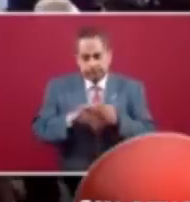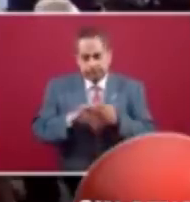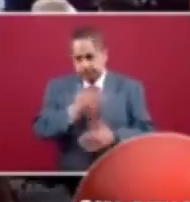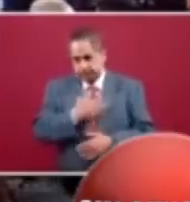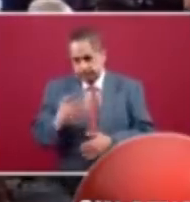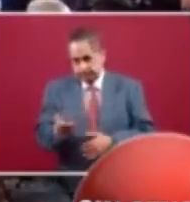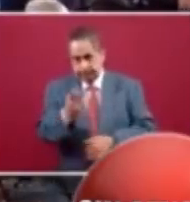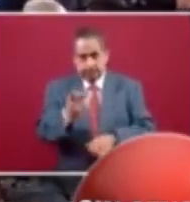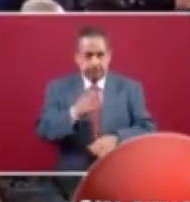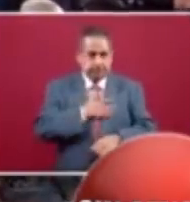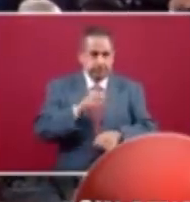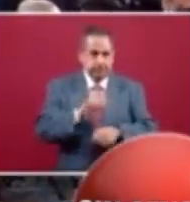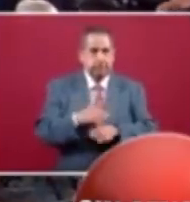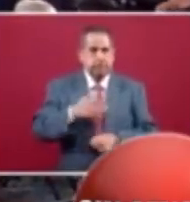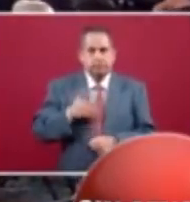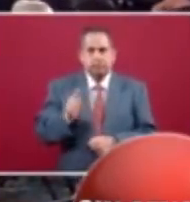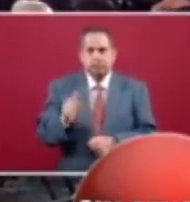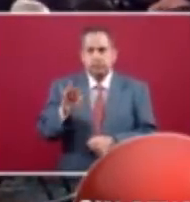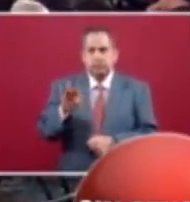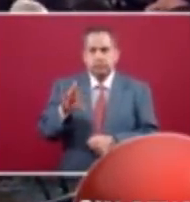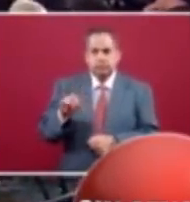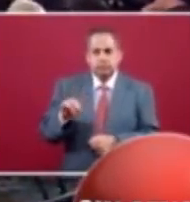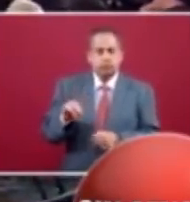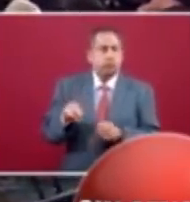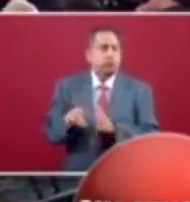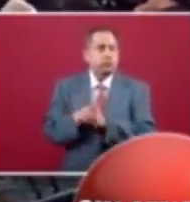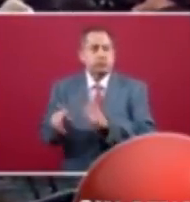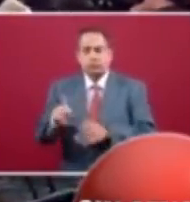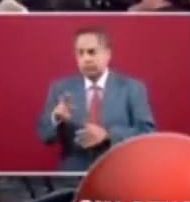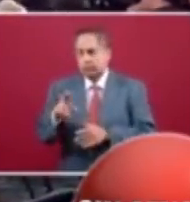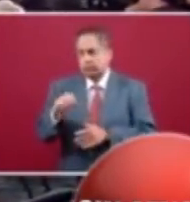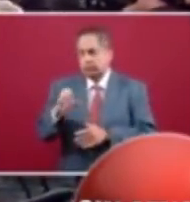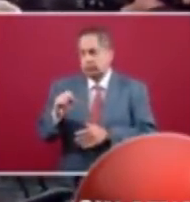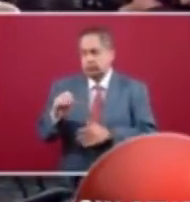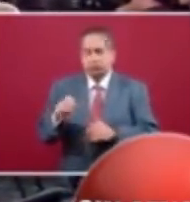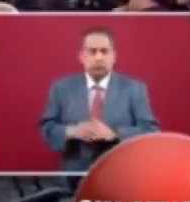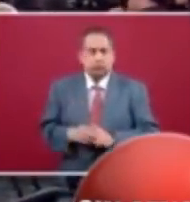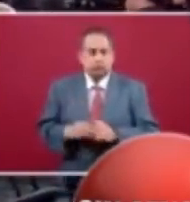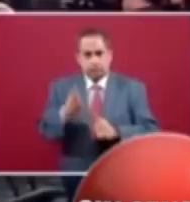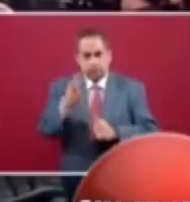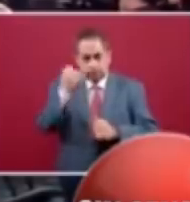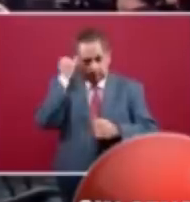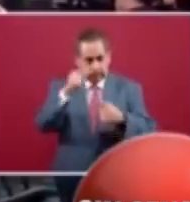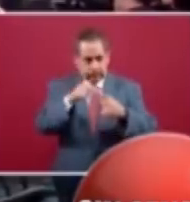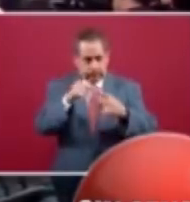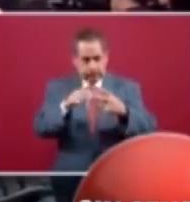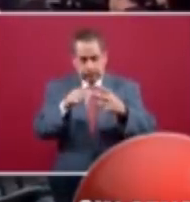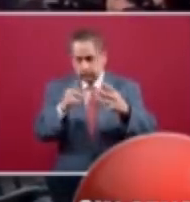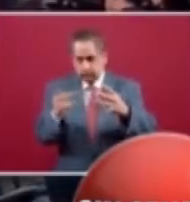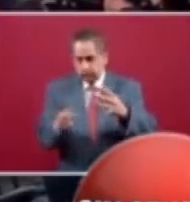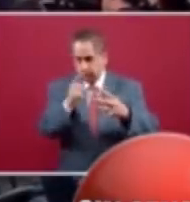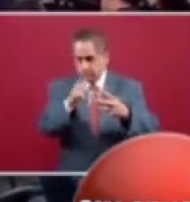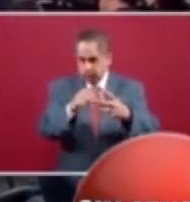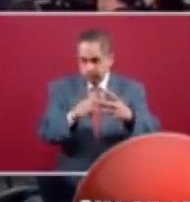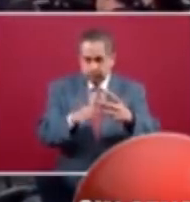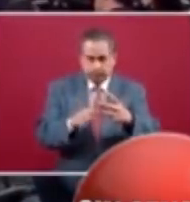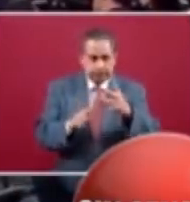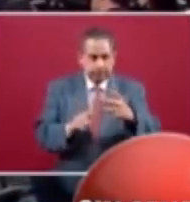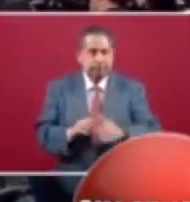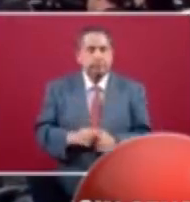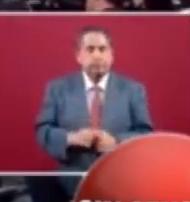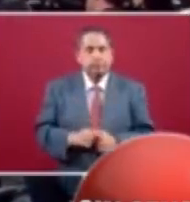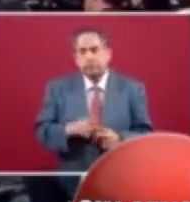Días, Arturo Rodríguez de Proceso. Hay, son 3 planteamientos muy concretos. Uno tiene que ver